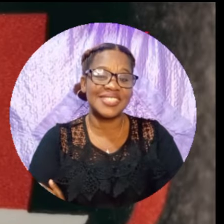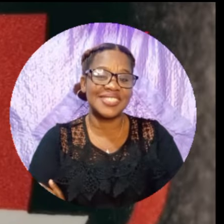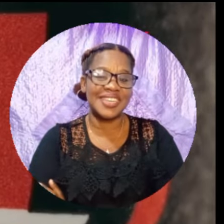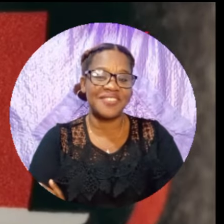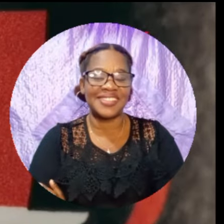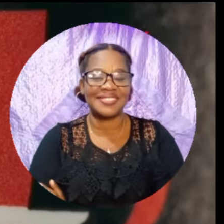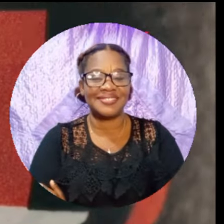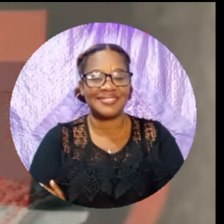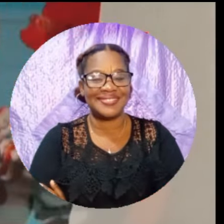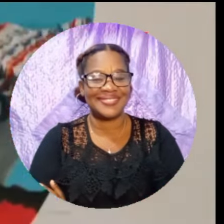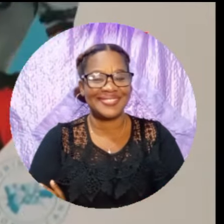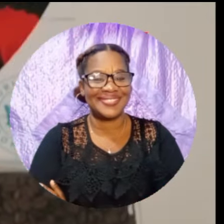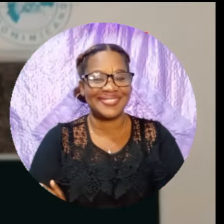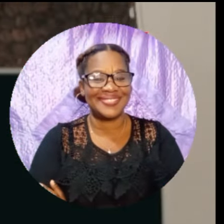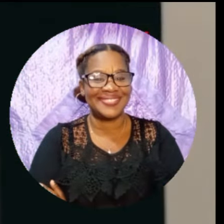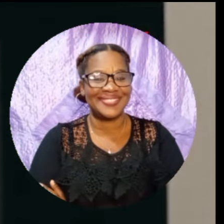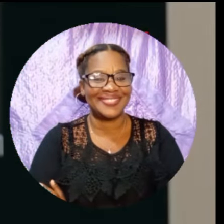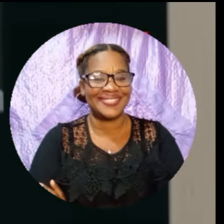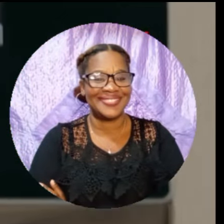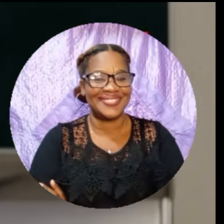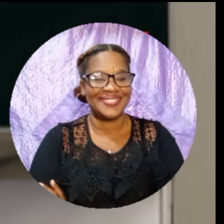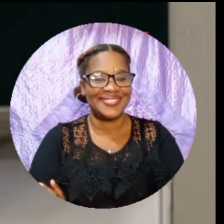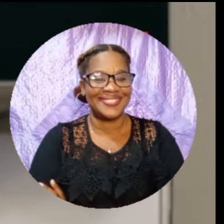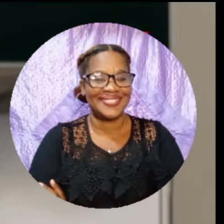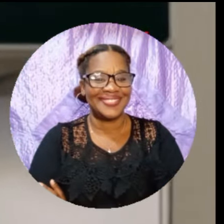Let's stop it.